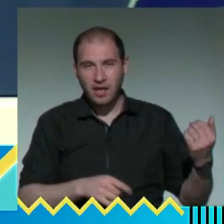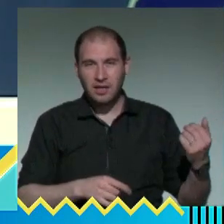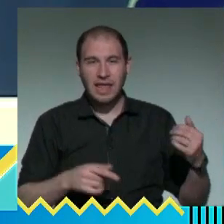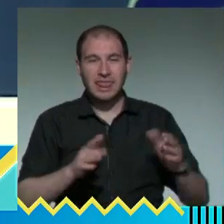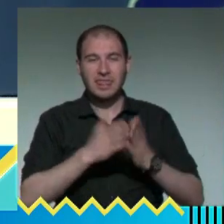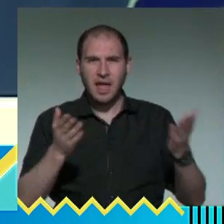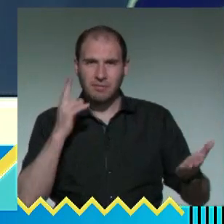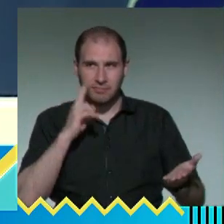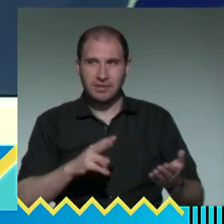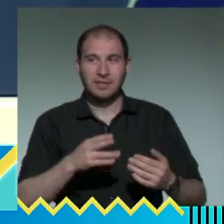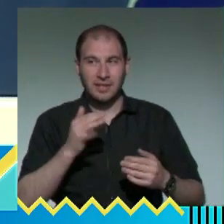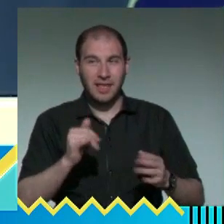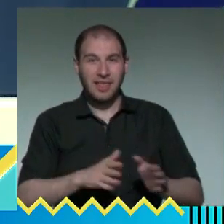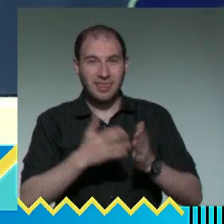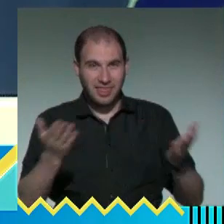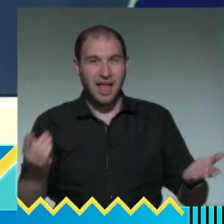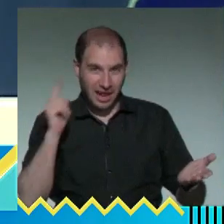el diario. Sí, chicos, el diario.